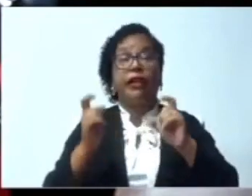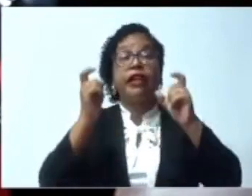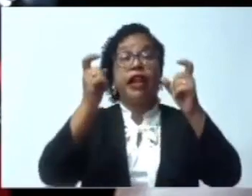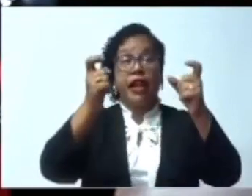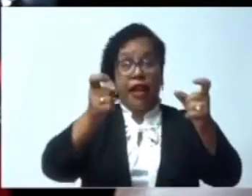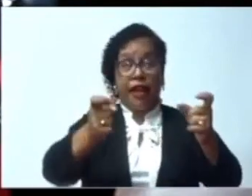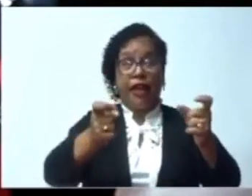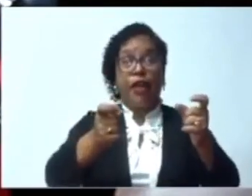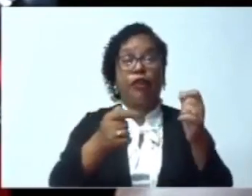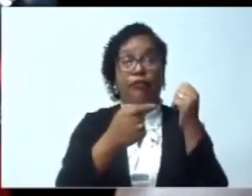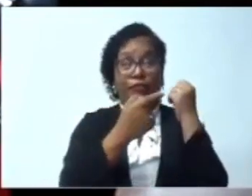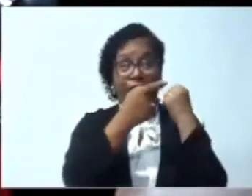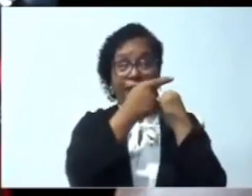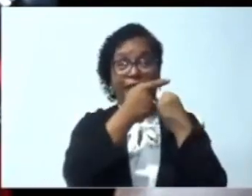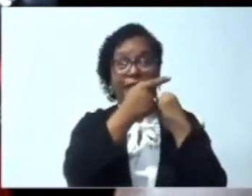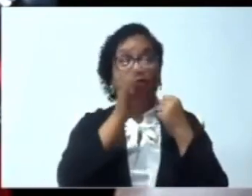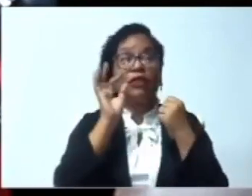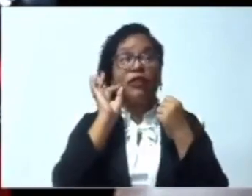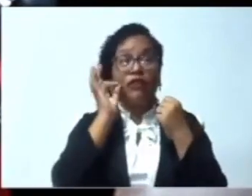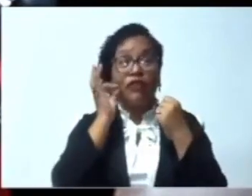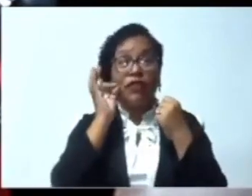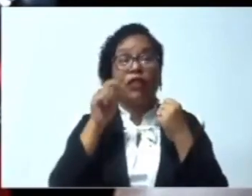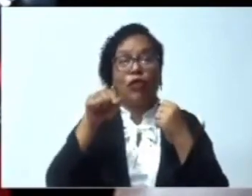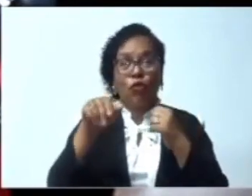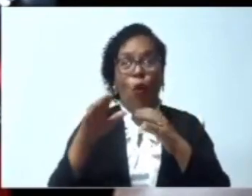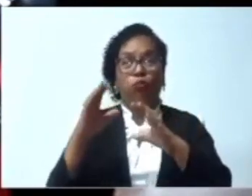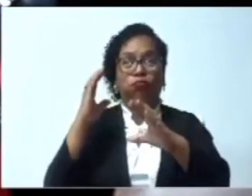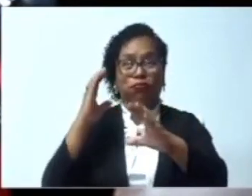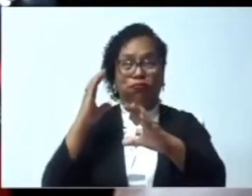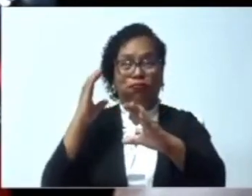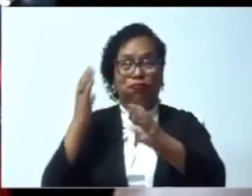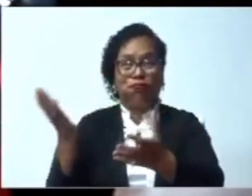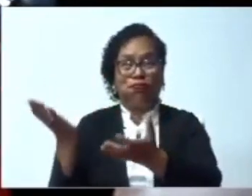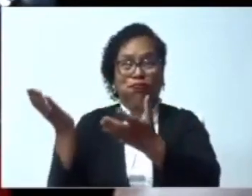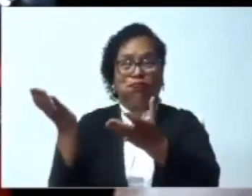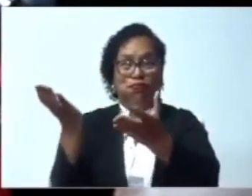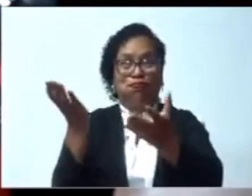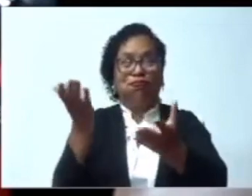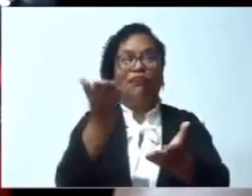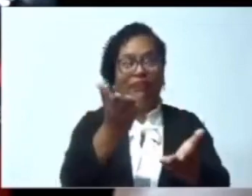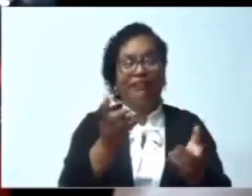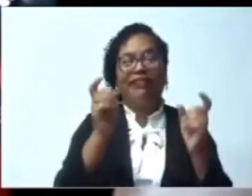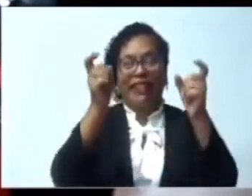este mango, que trajo un camión de mango para ustedes. ¿Es verdad?